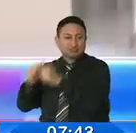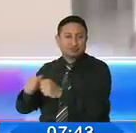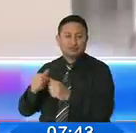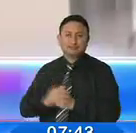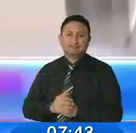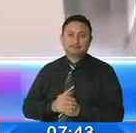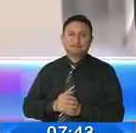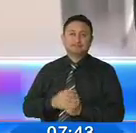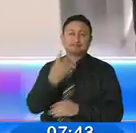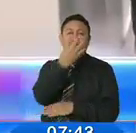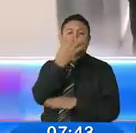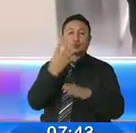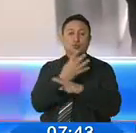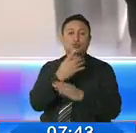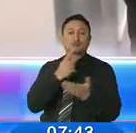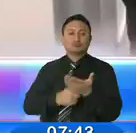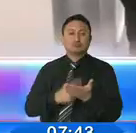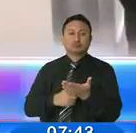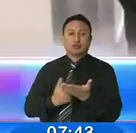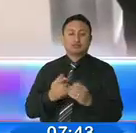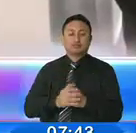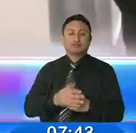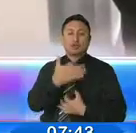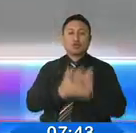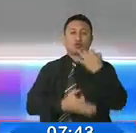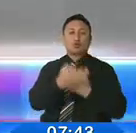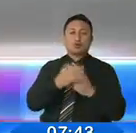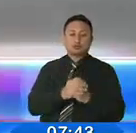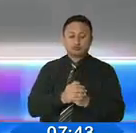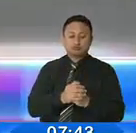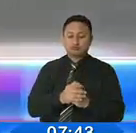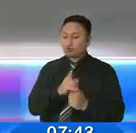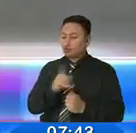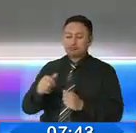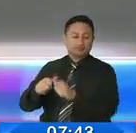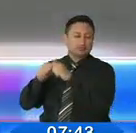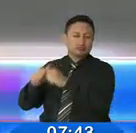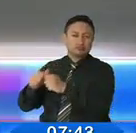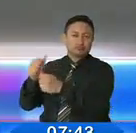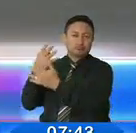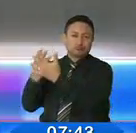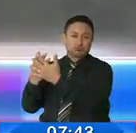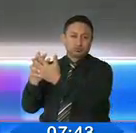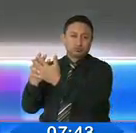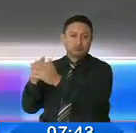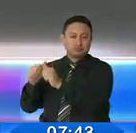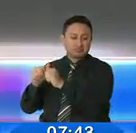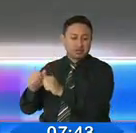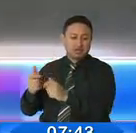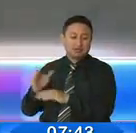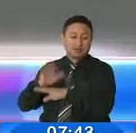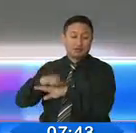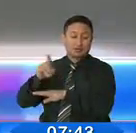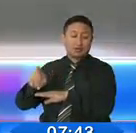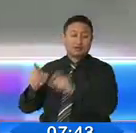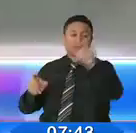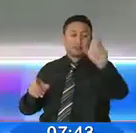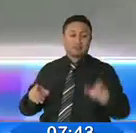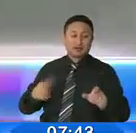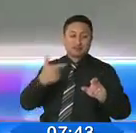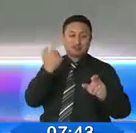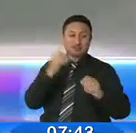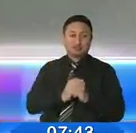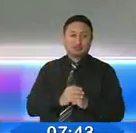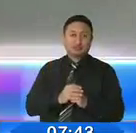Luego de 4 horas de audiencia, finalmente el juez reiteró la medida de prisión preventiva para el policía presunto responsable de la muerte, dado